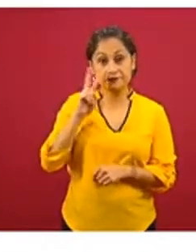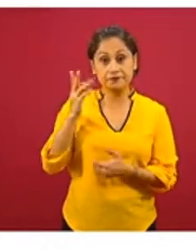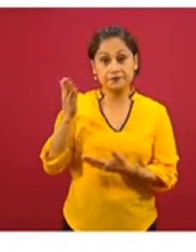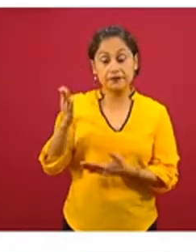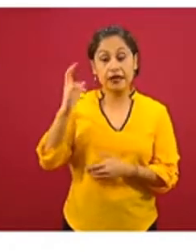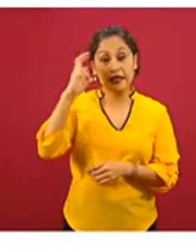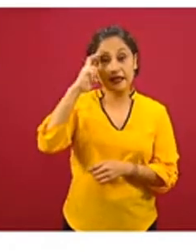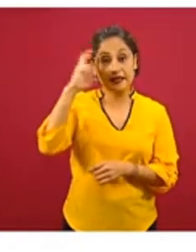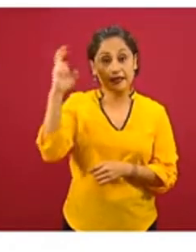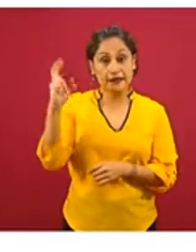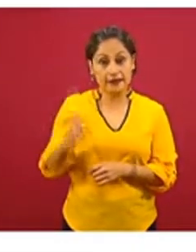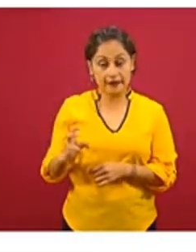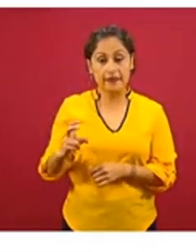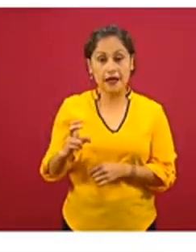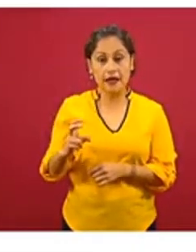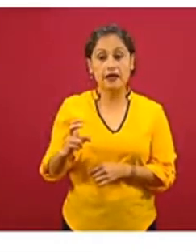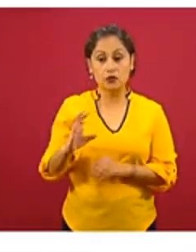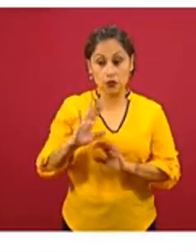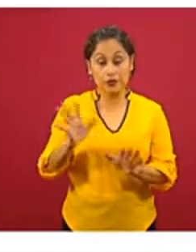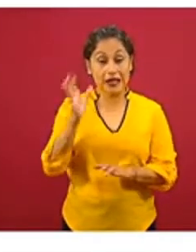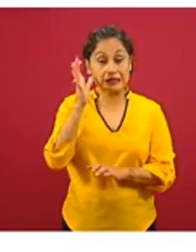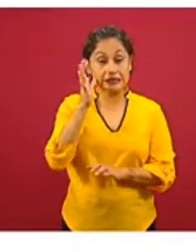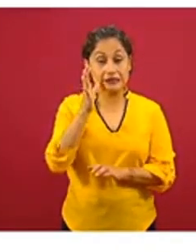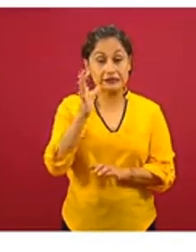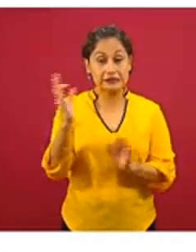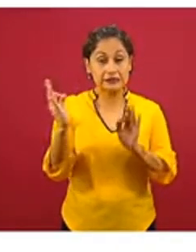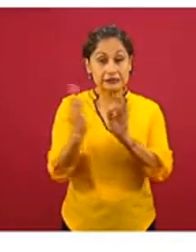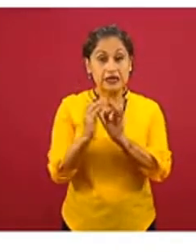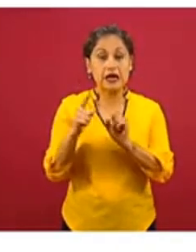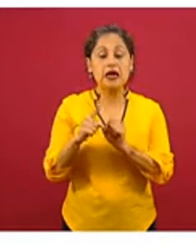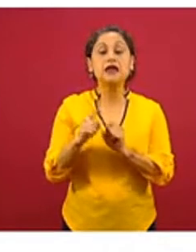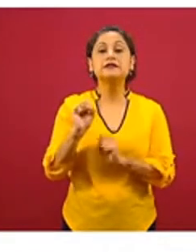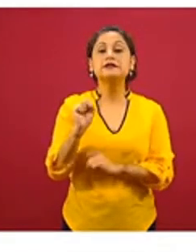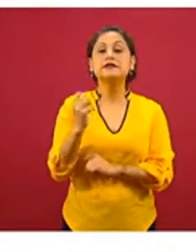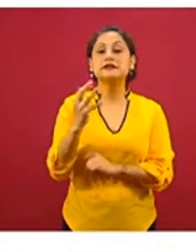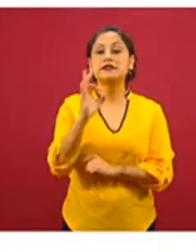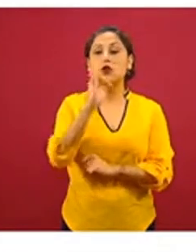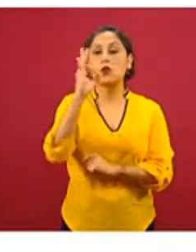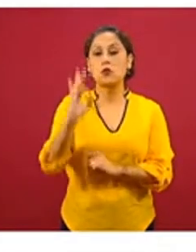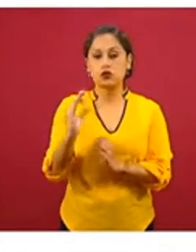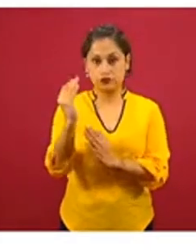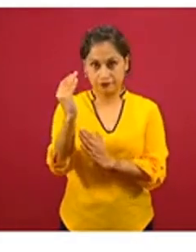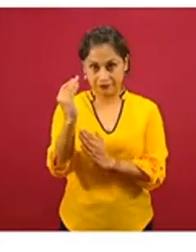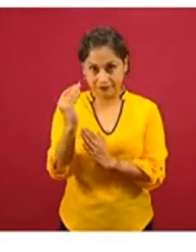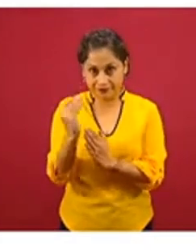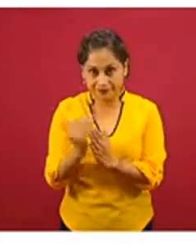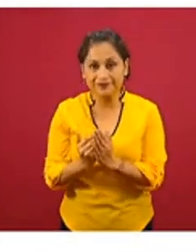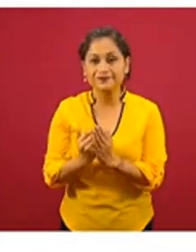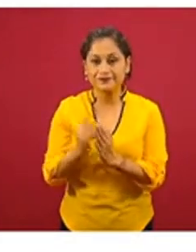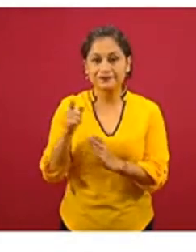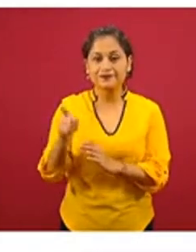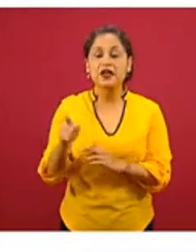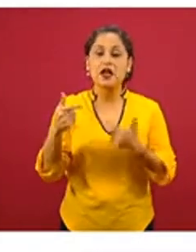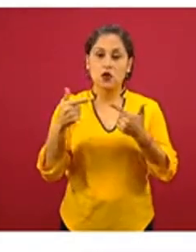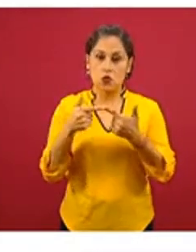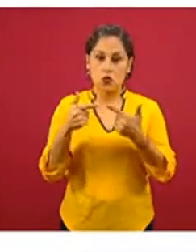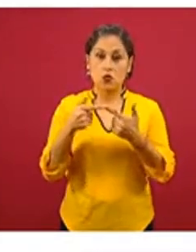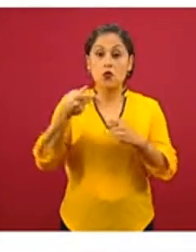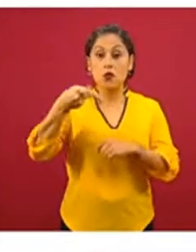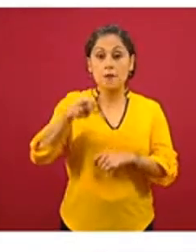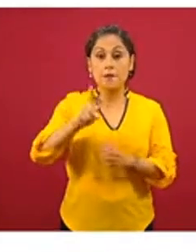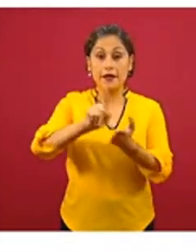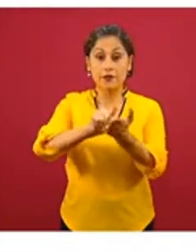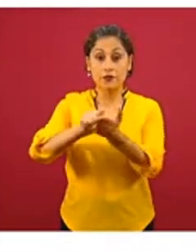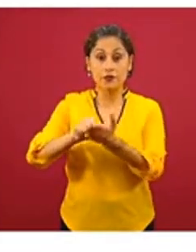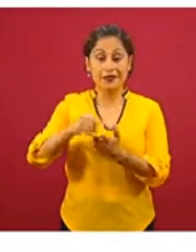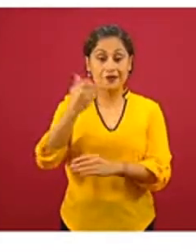Hidalgo también se está acercando al 65% de acuerdo a los usuarios del sistema operativo de Google. Sin embargo, los usuarios de Twitter y